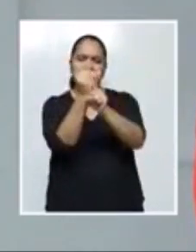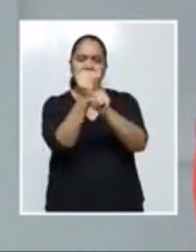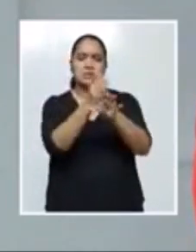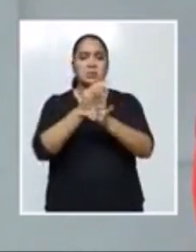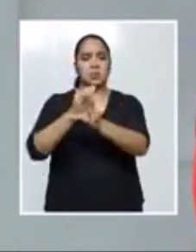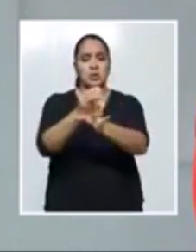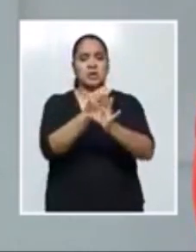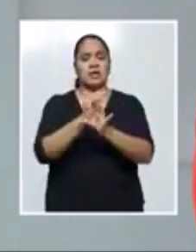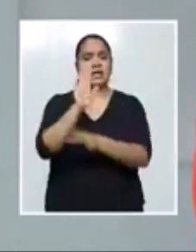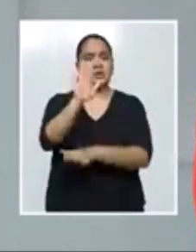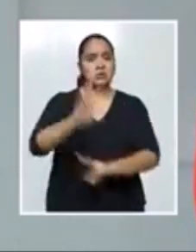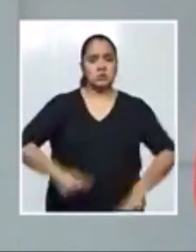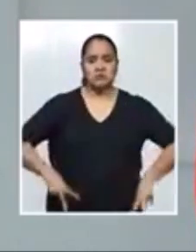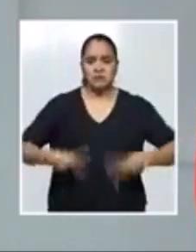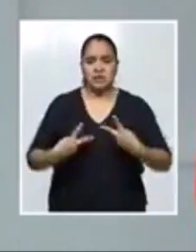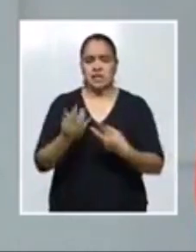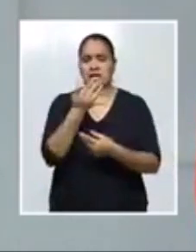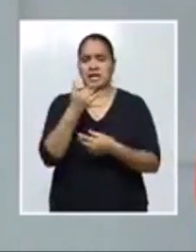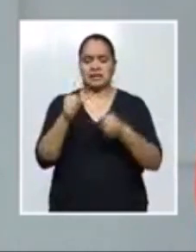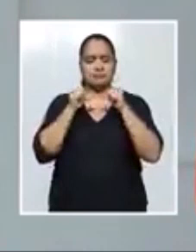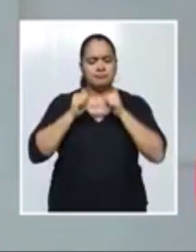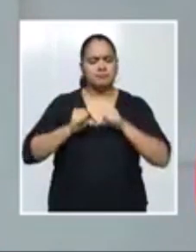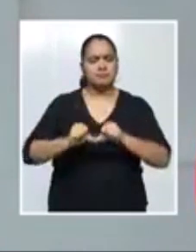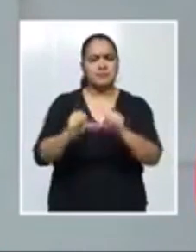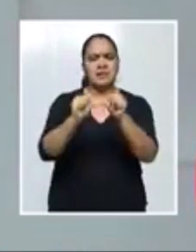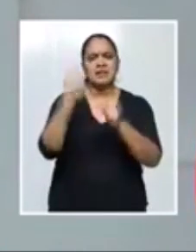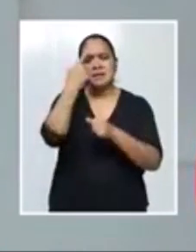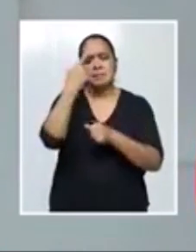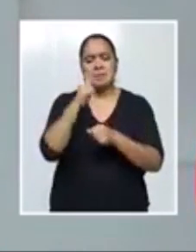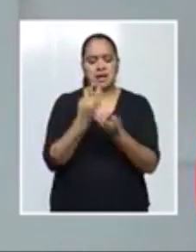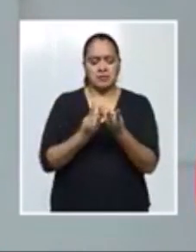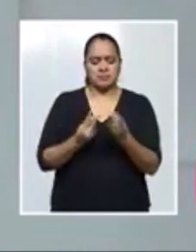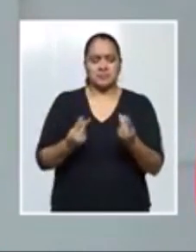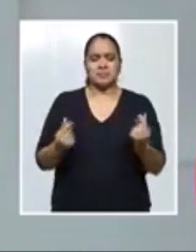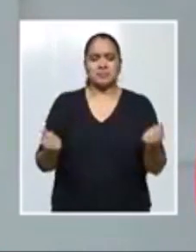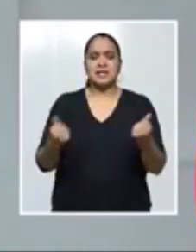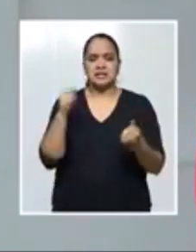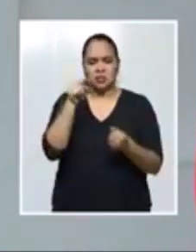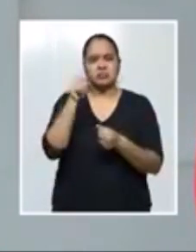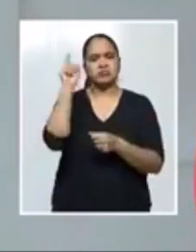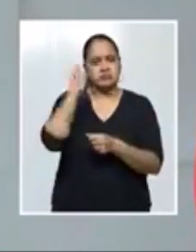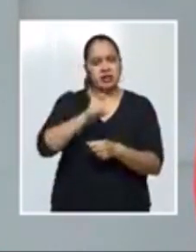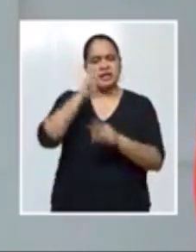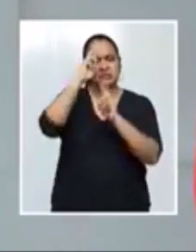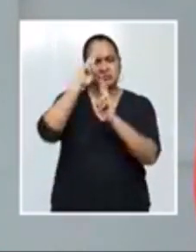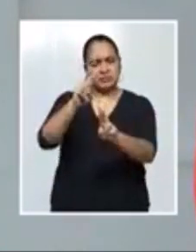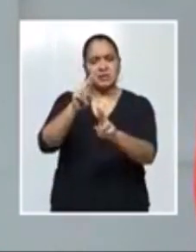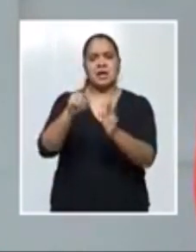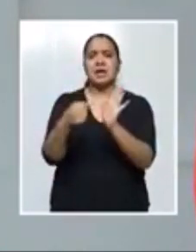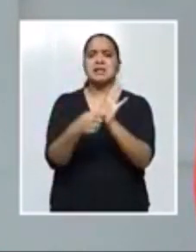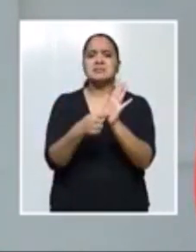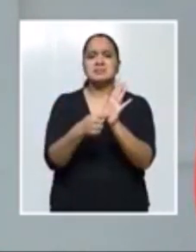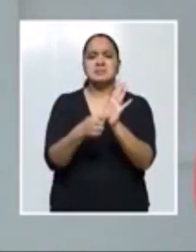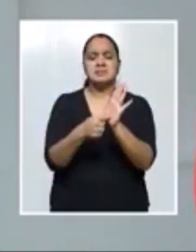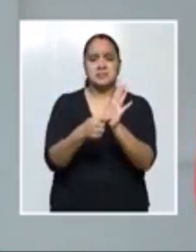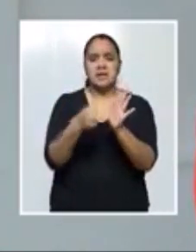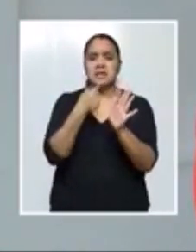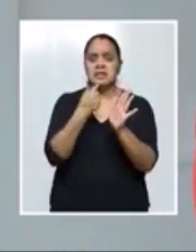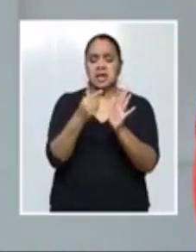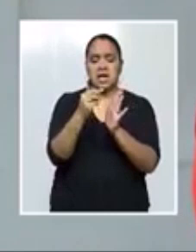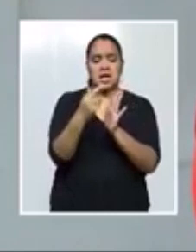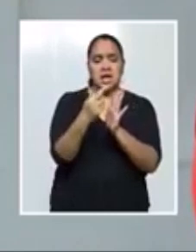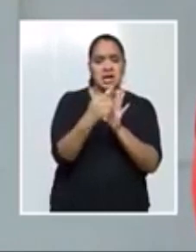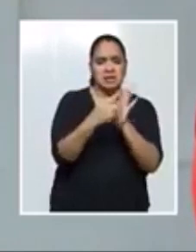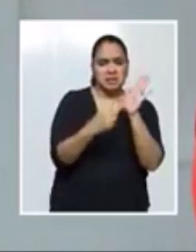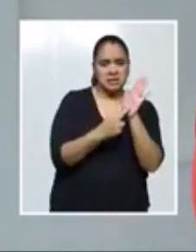de la vida así como la intensificación de acciones para que la población acate las recomendaciones giradas por la autoridad en prevención